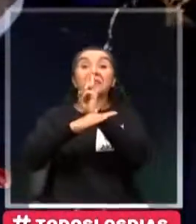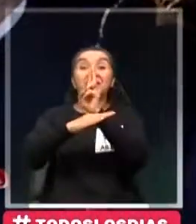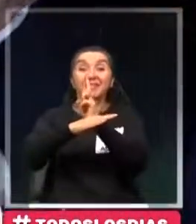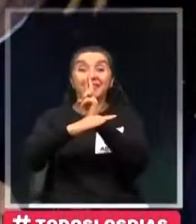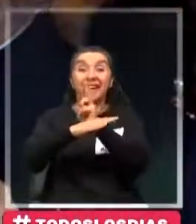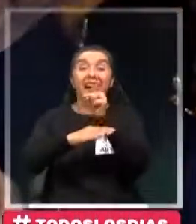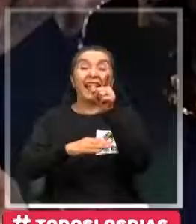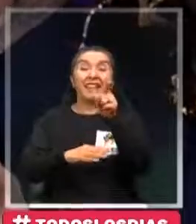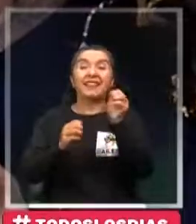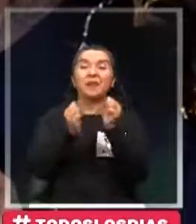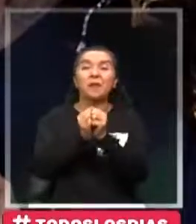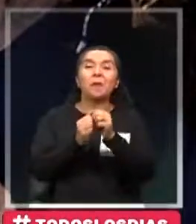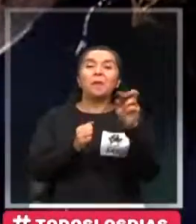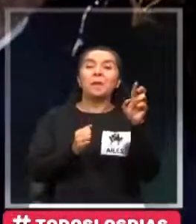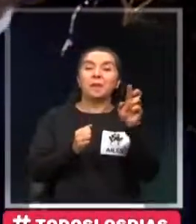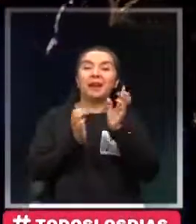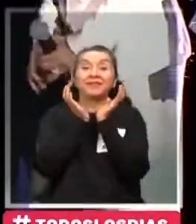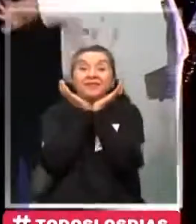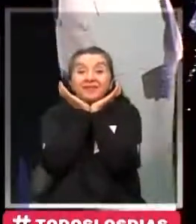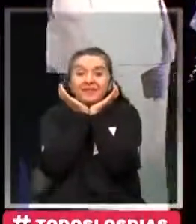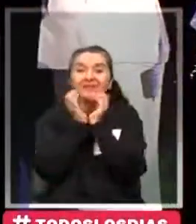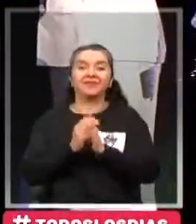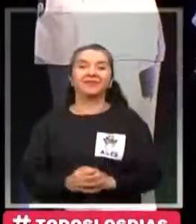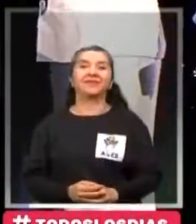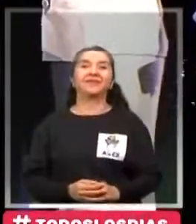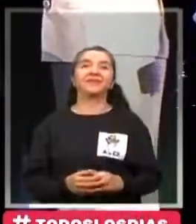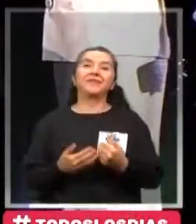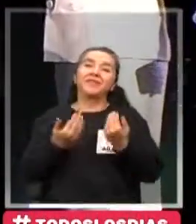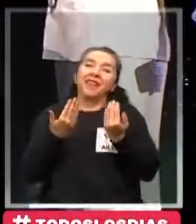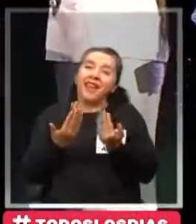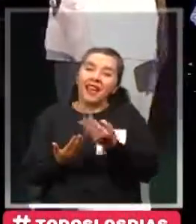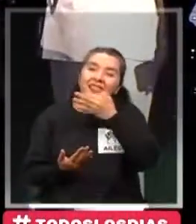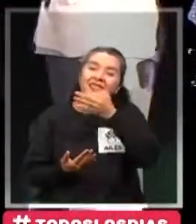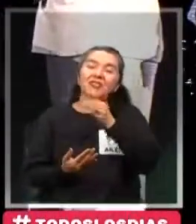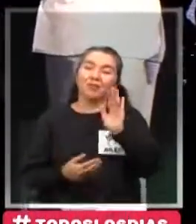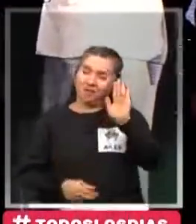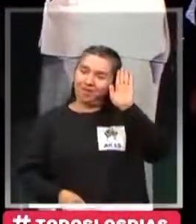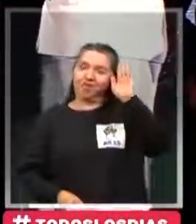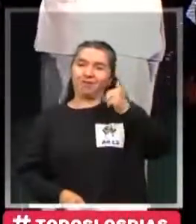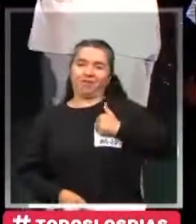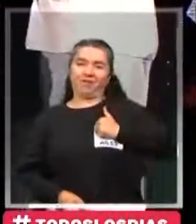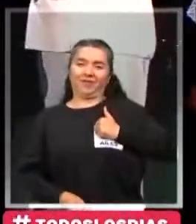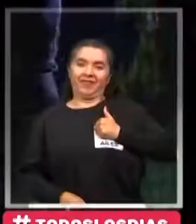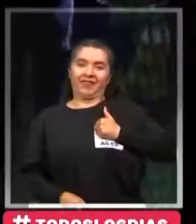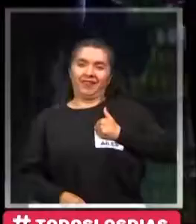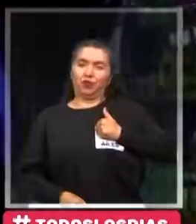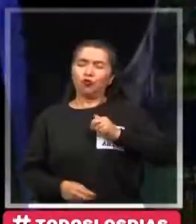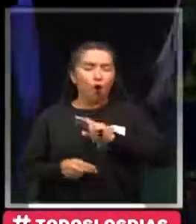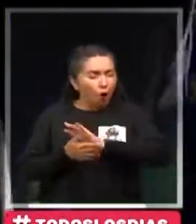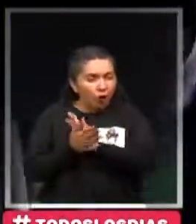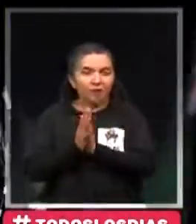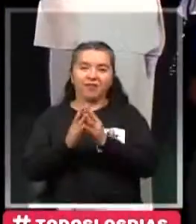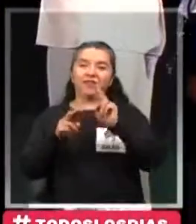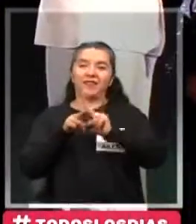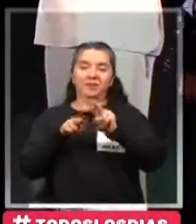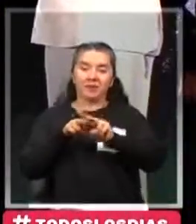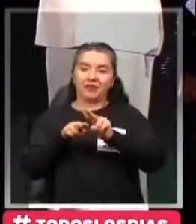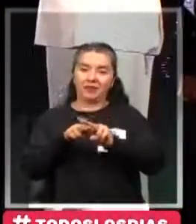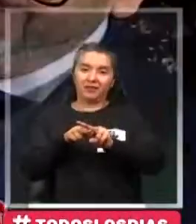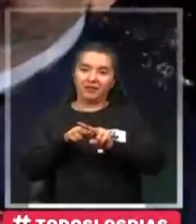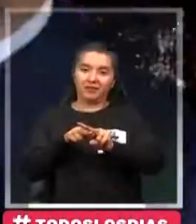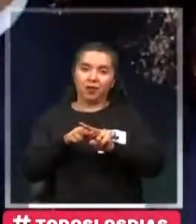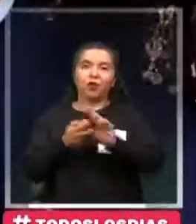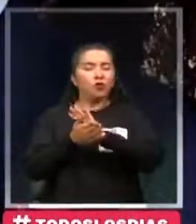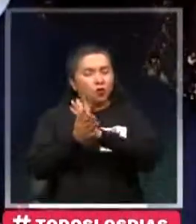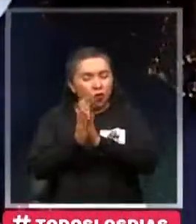con su papá, han dicho presente todo lo que hemos hecho, todo lo que